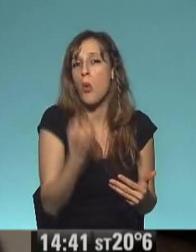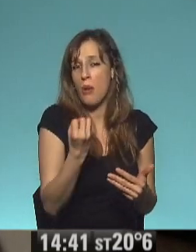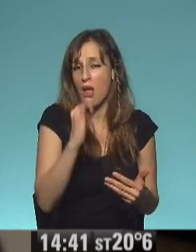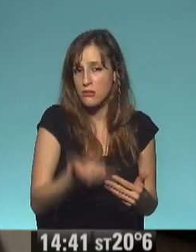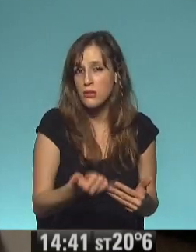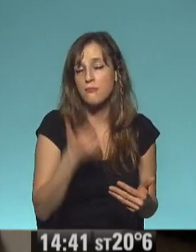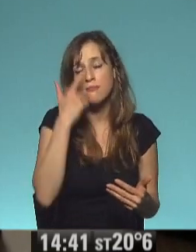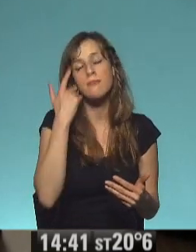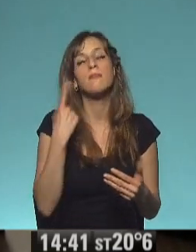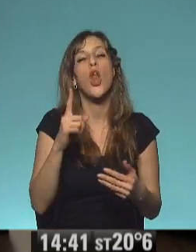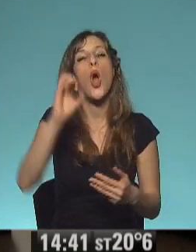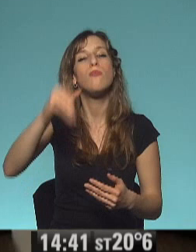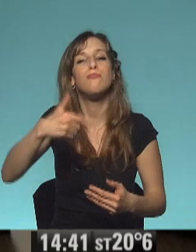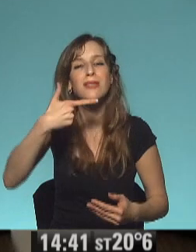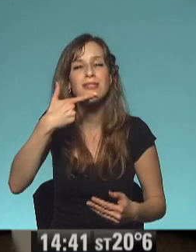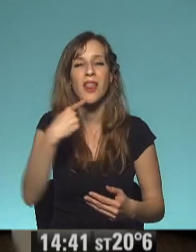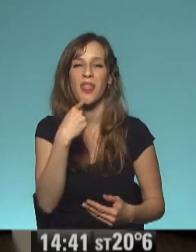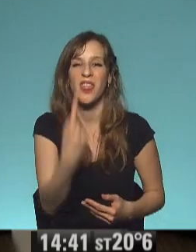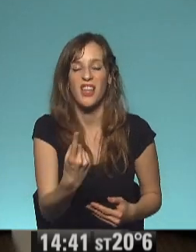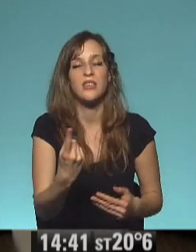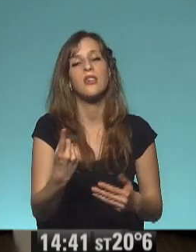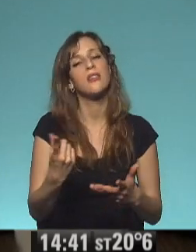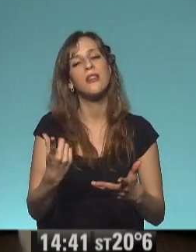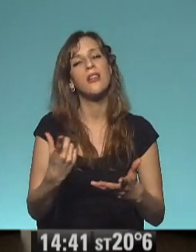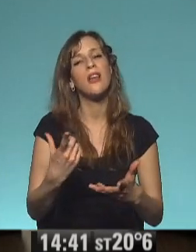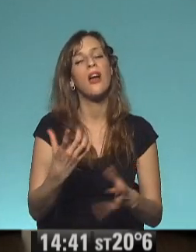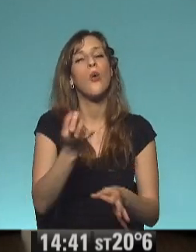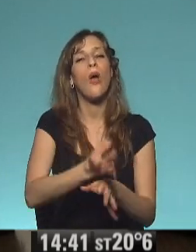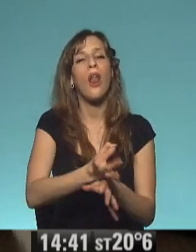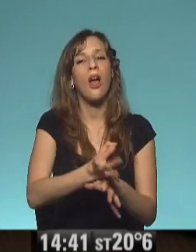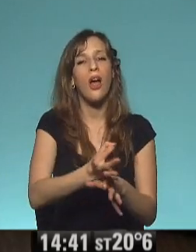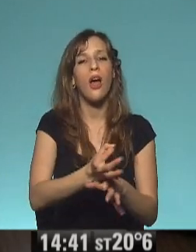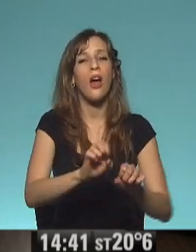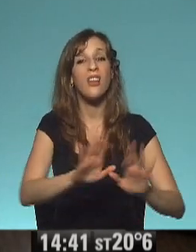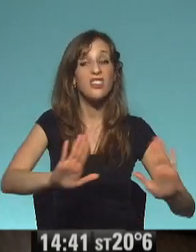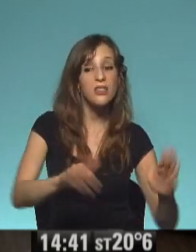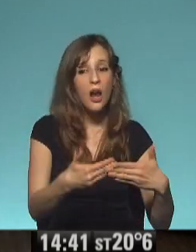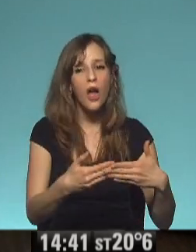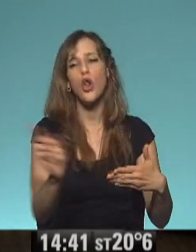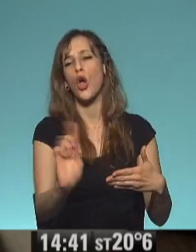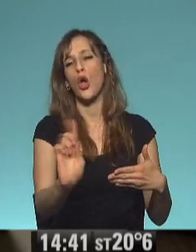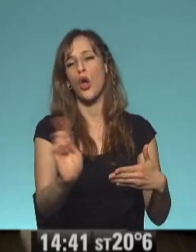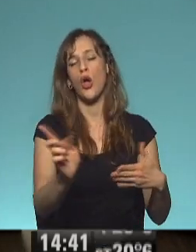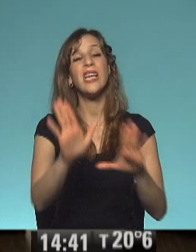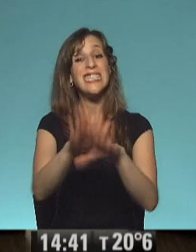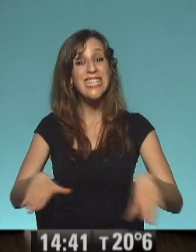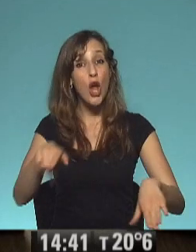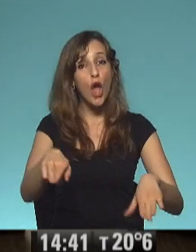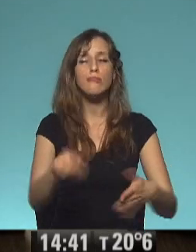Organización Mundial de la Salud fue no suspendan las clases porque los chicos no corren riesgo. Es una gripe más para un